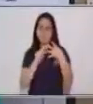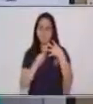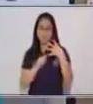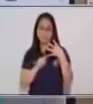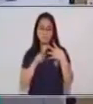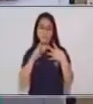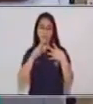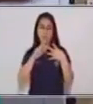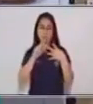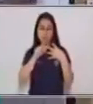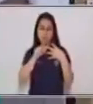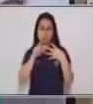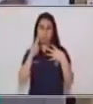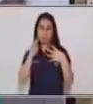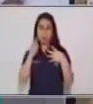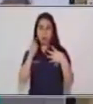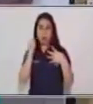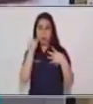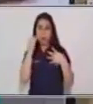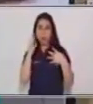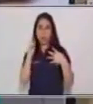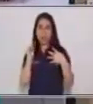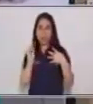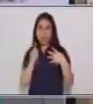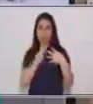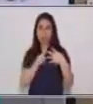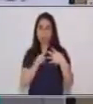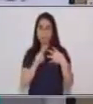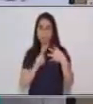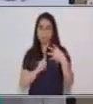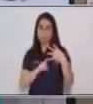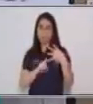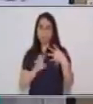tal. Y esto genera una rima